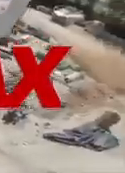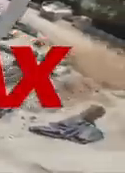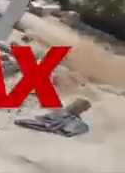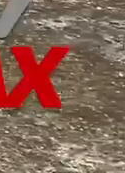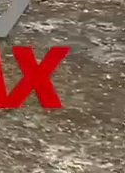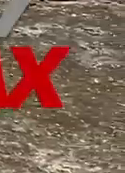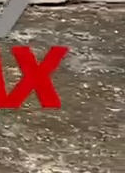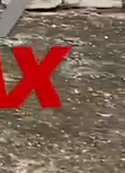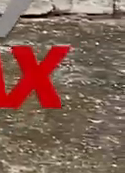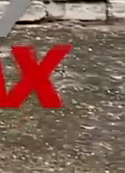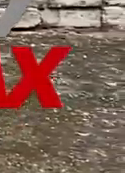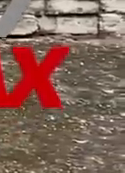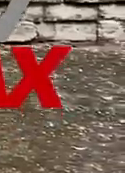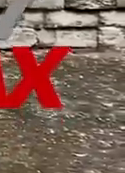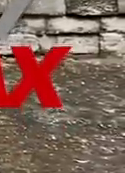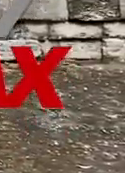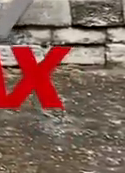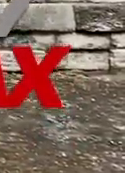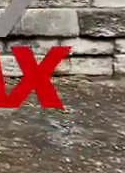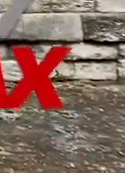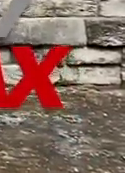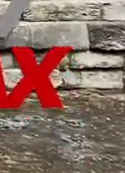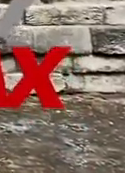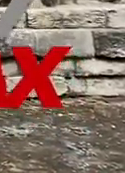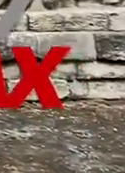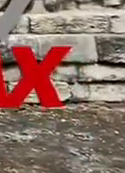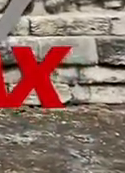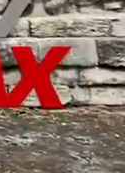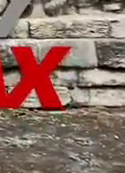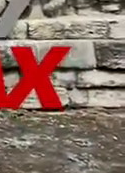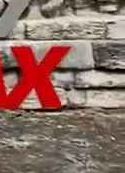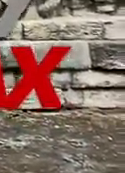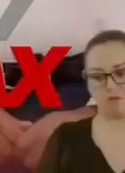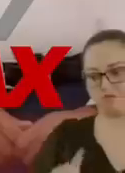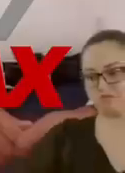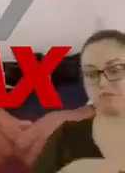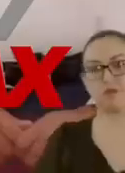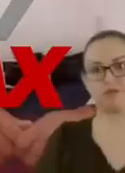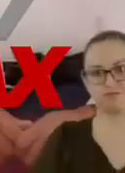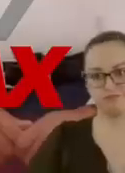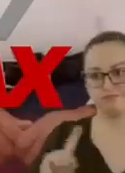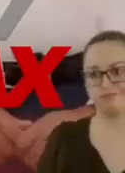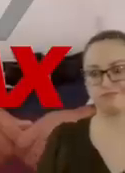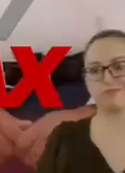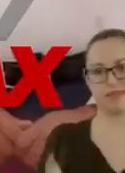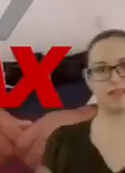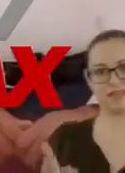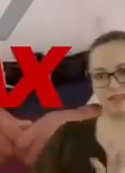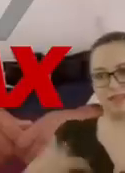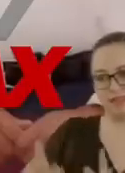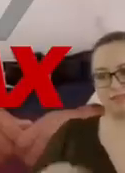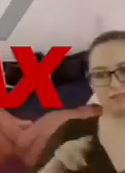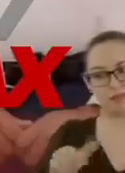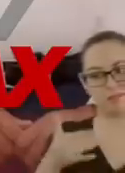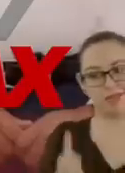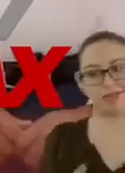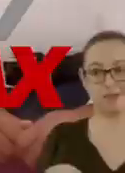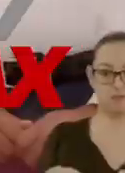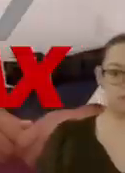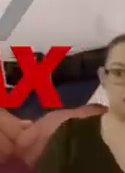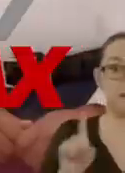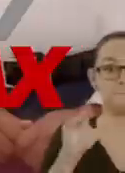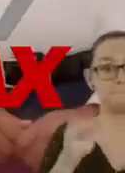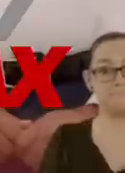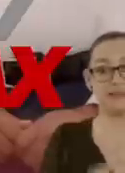López Obrador, aseguró que el Tren Maya es propiedad del pueblo de México al financiarse con el presupuesto público